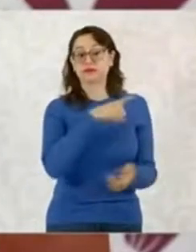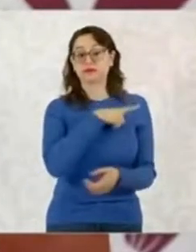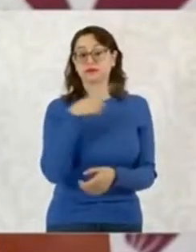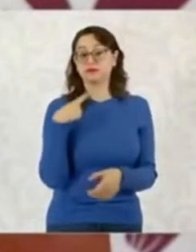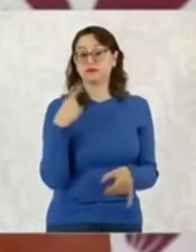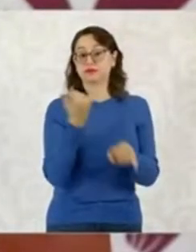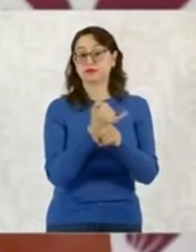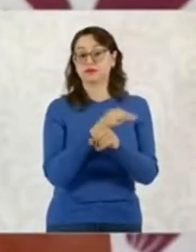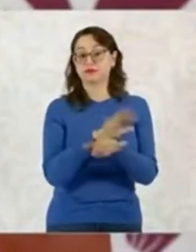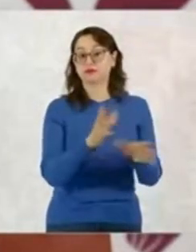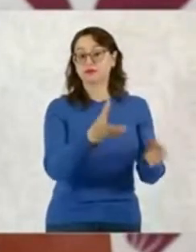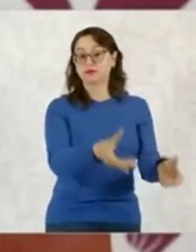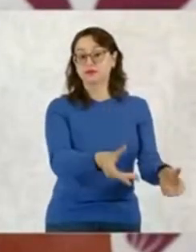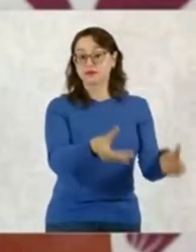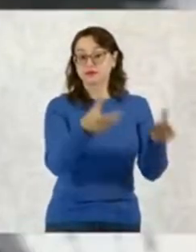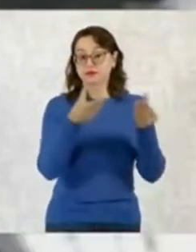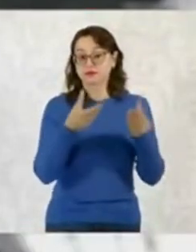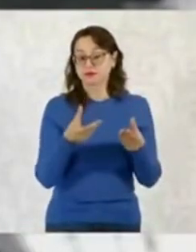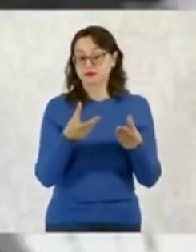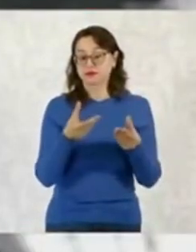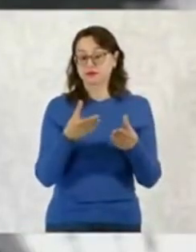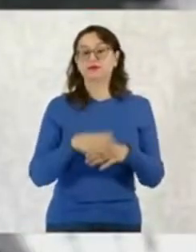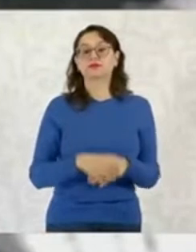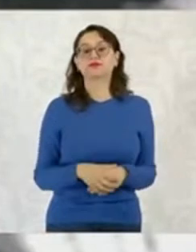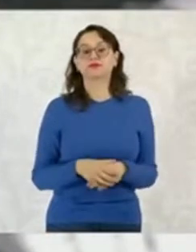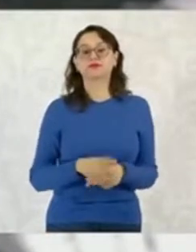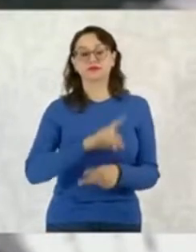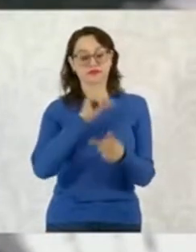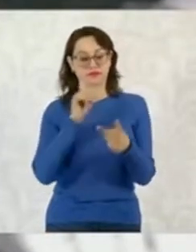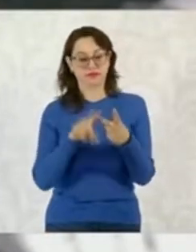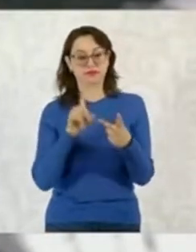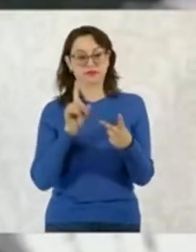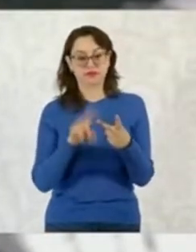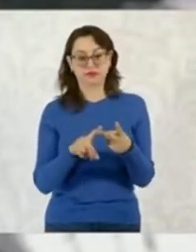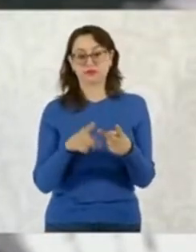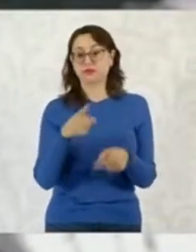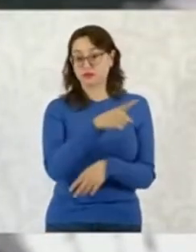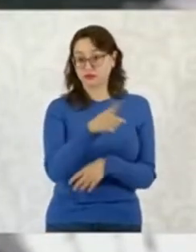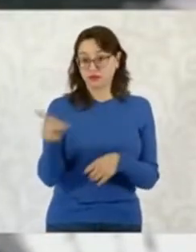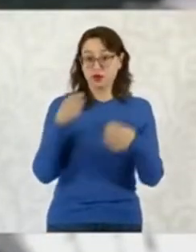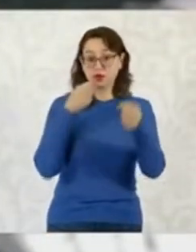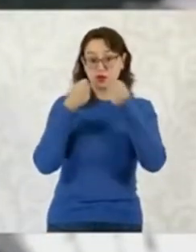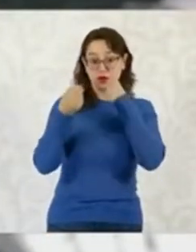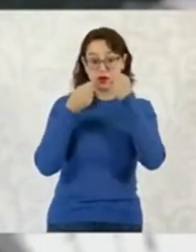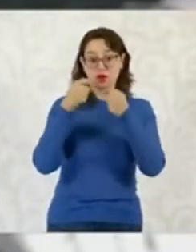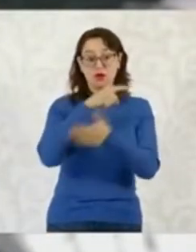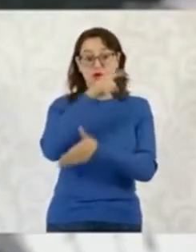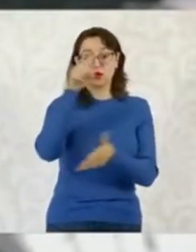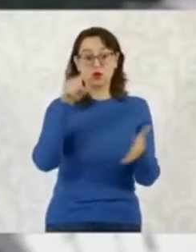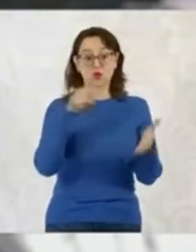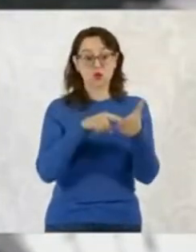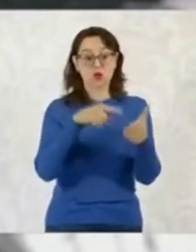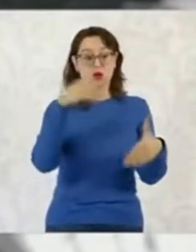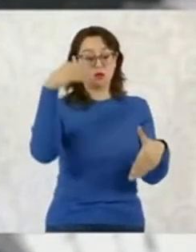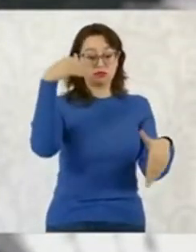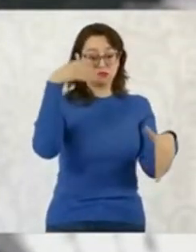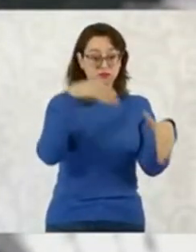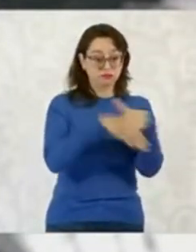Segundo, que cada uno de los que fue a ese lugar, de los periodistas, más allá de la